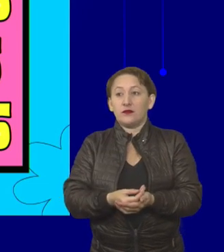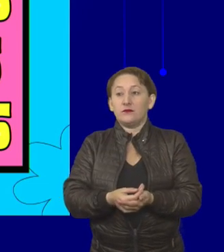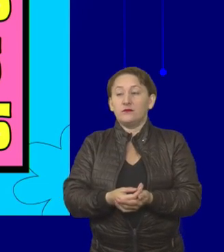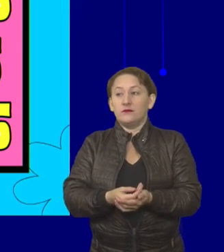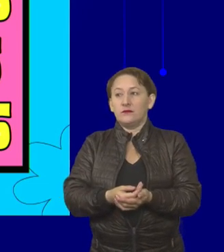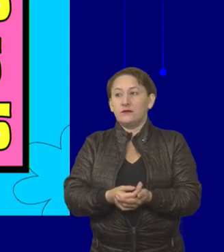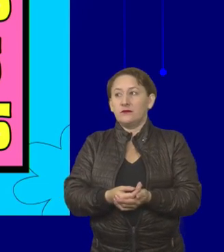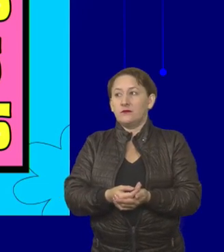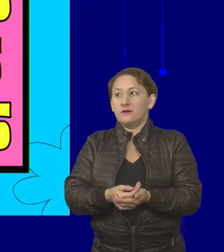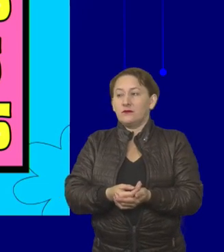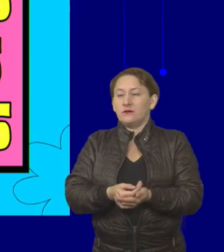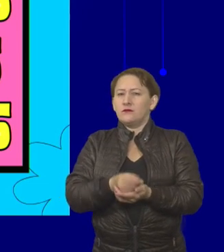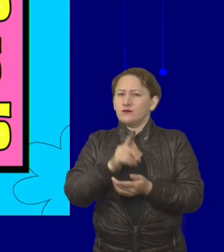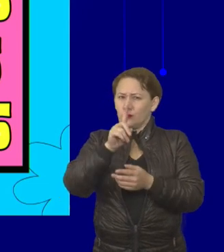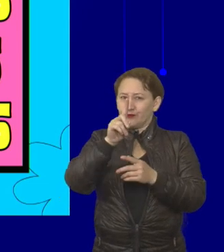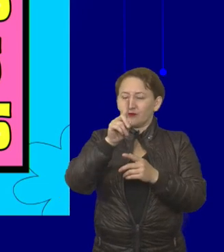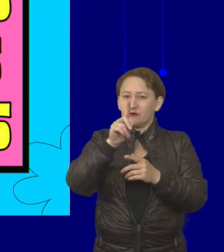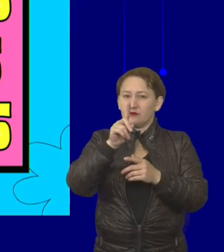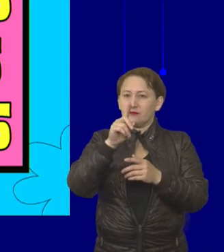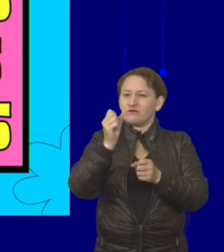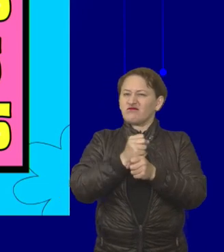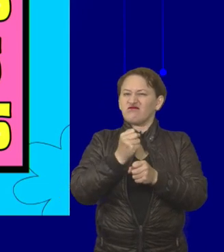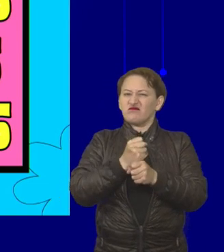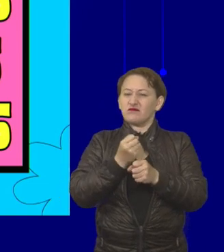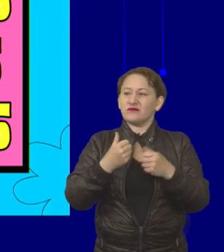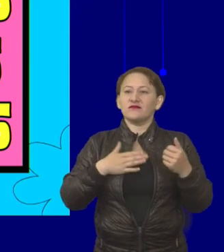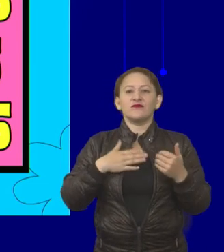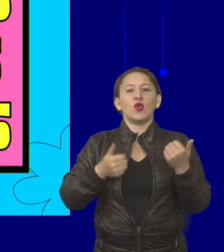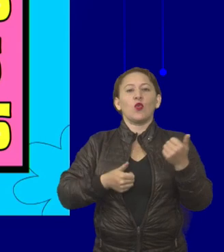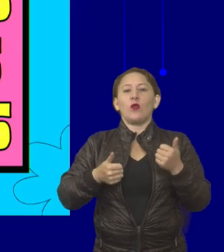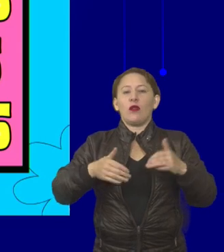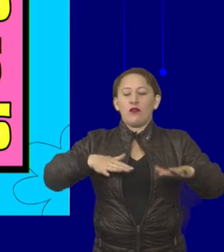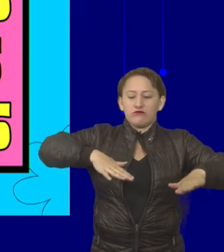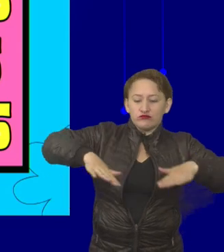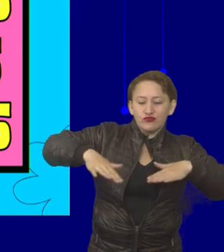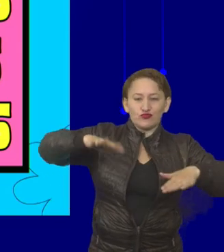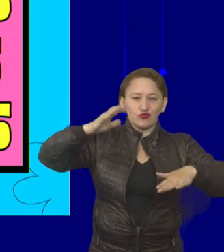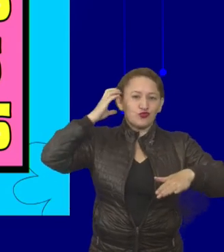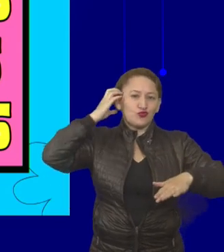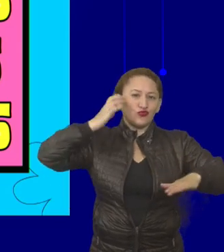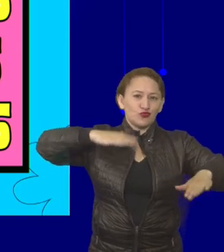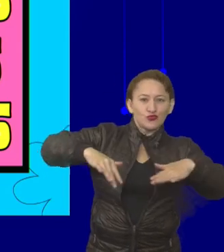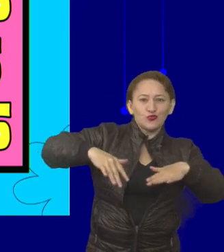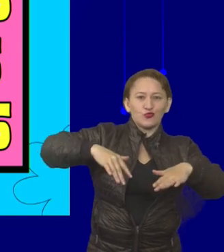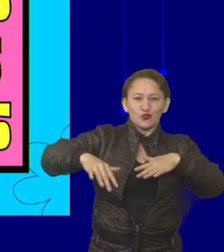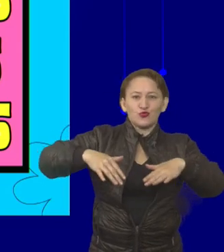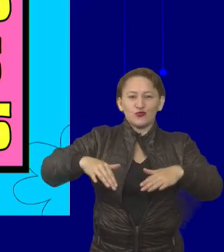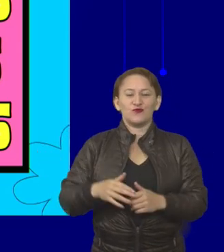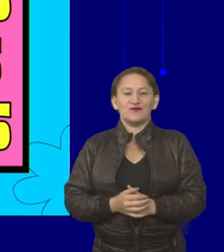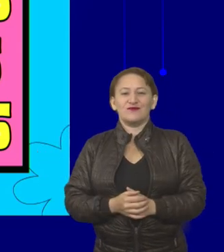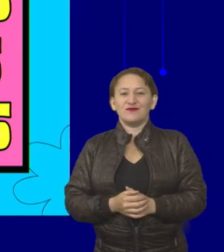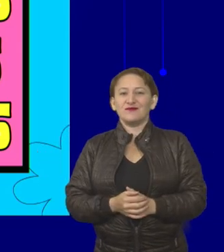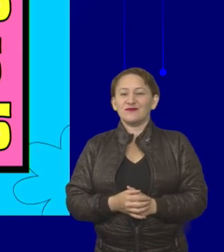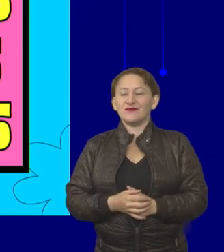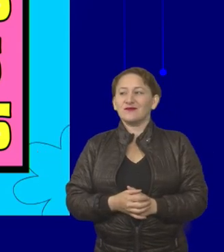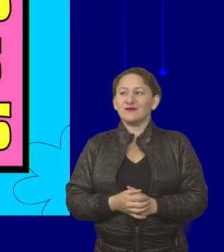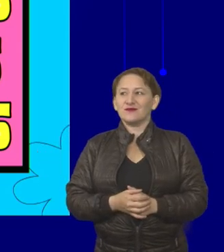una de mis fuentes de trabajo fue convertirme en DJ. La DJ